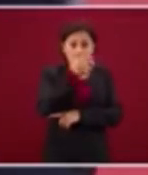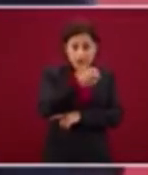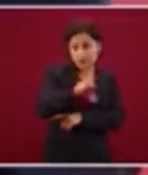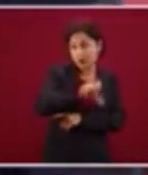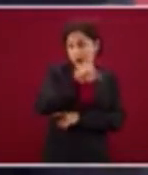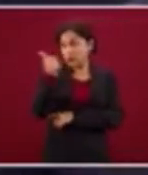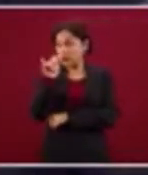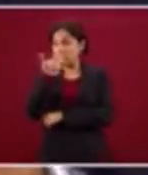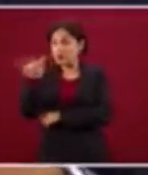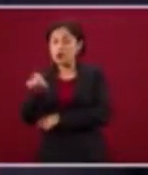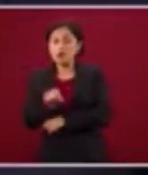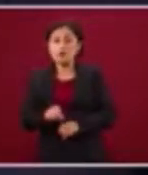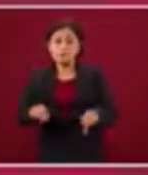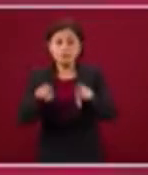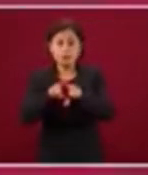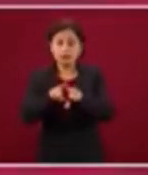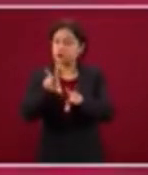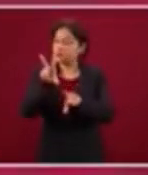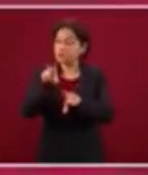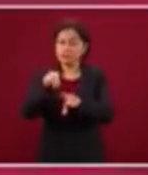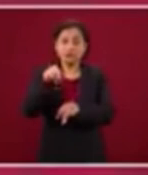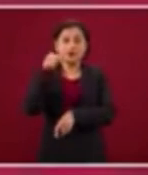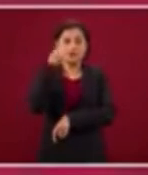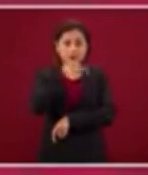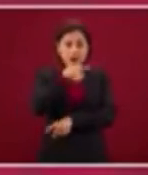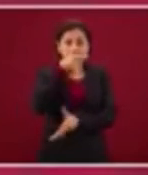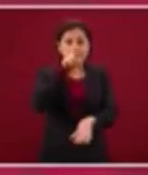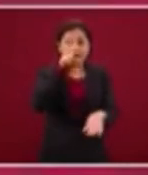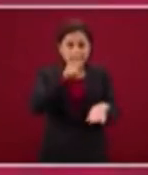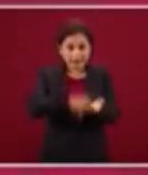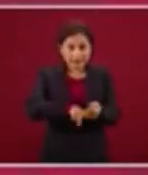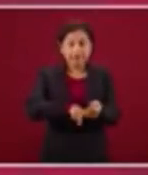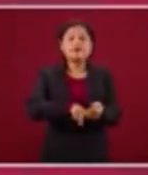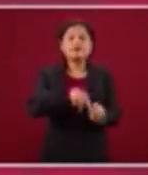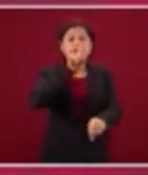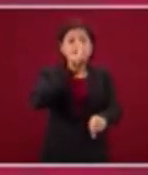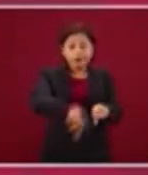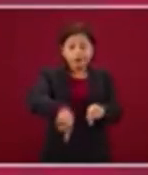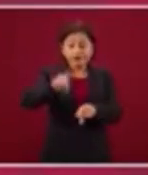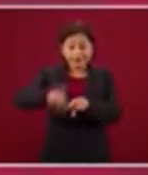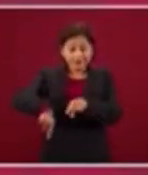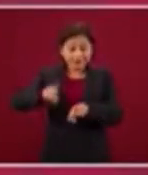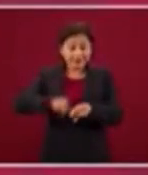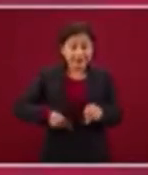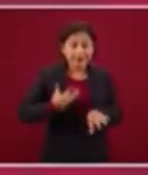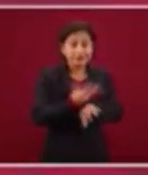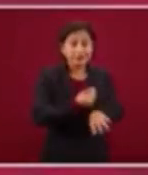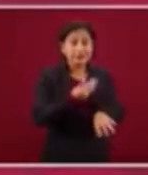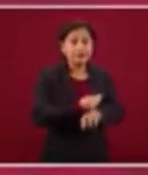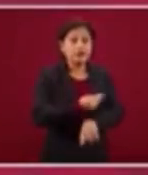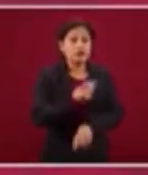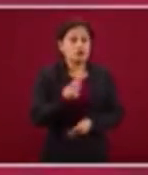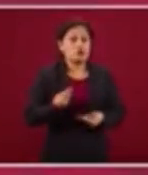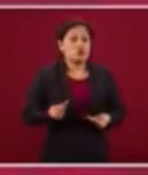Entonces, tiene un material especial, cuesta mucho reconvertirlo también.